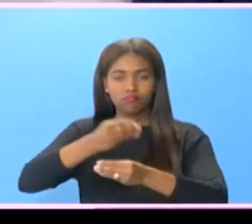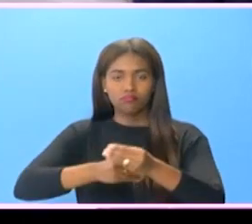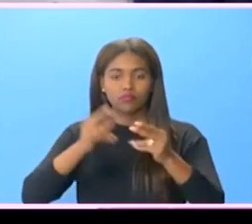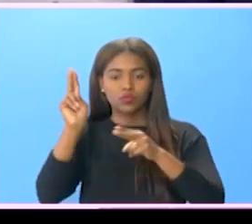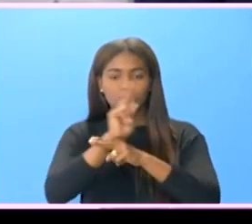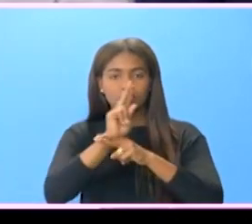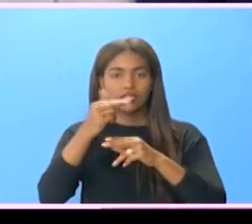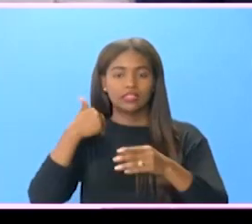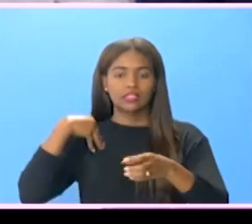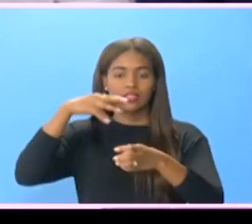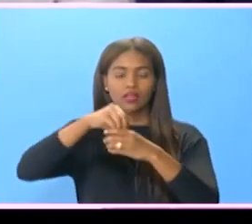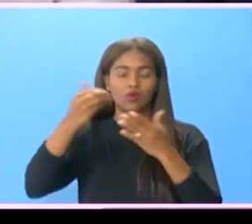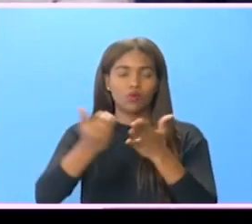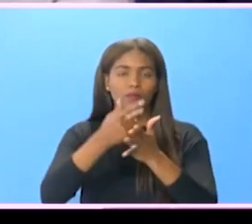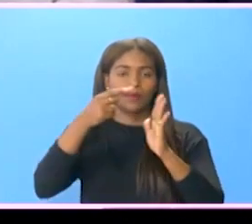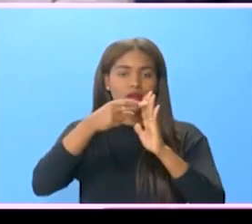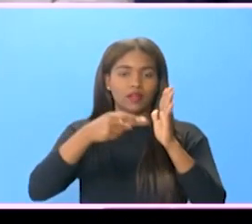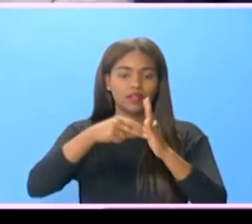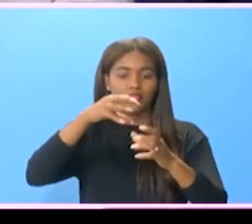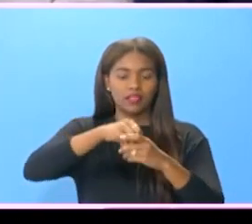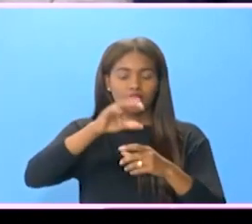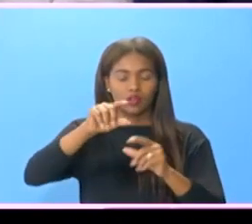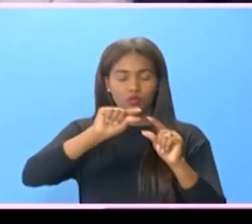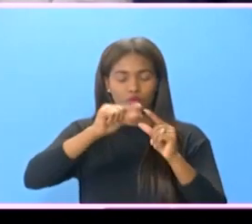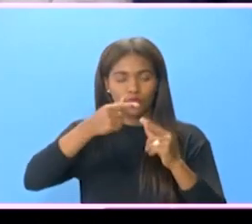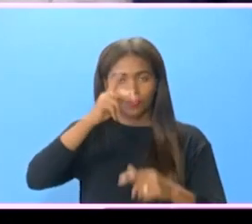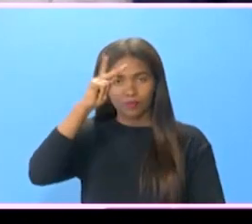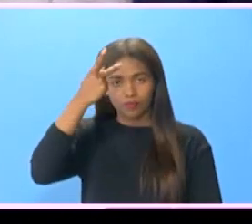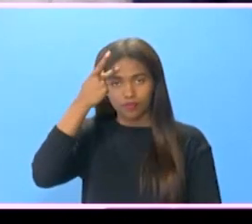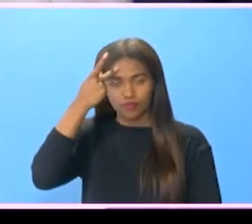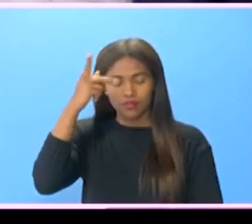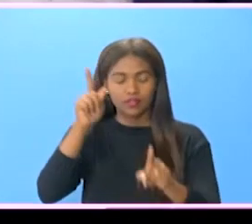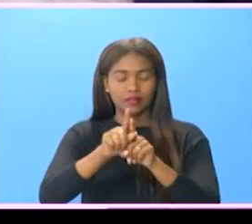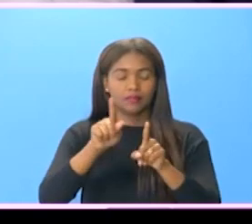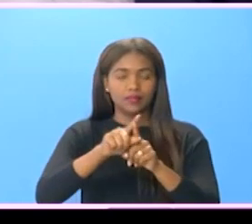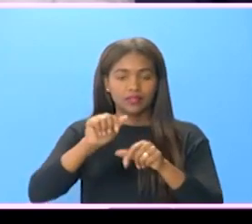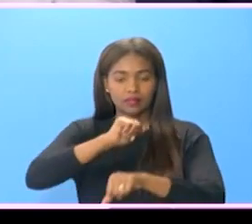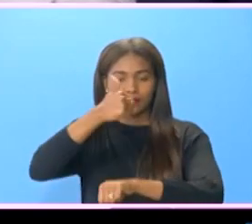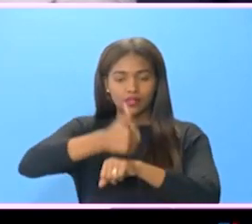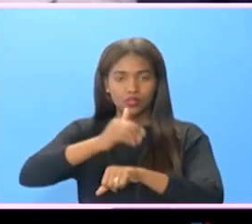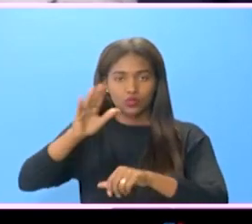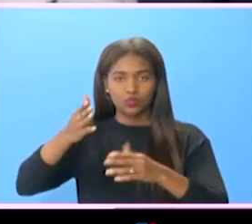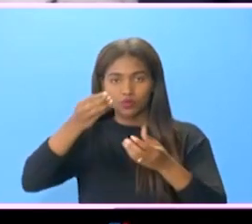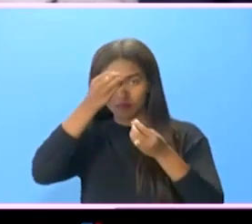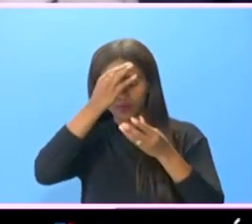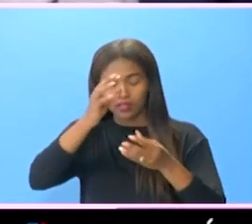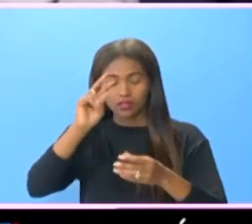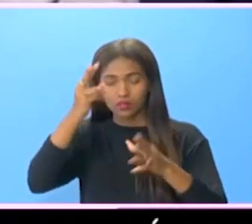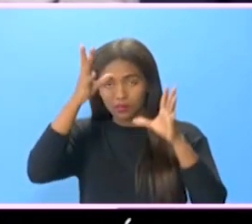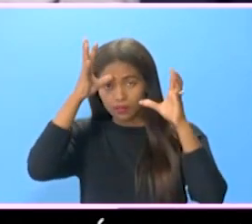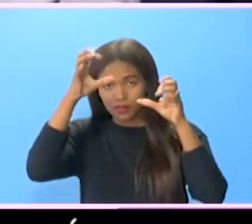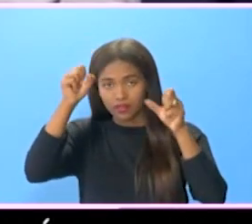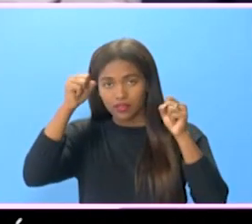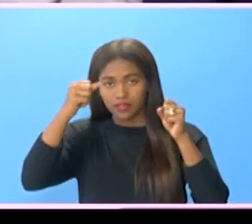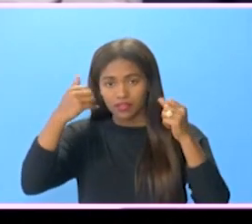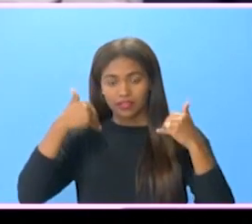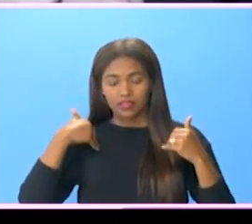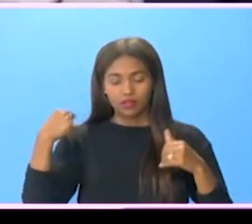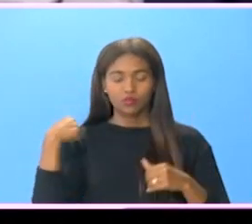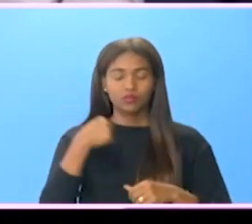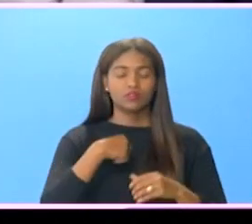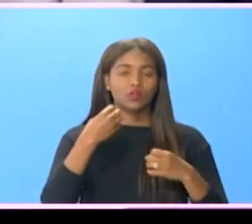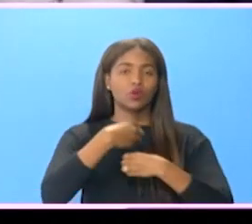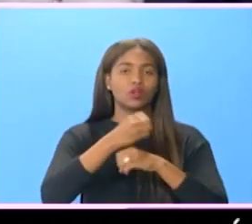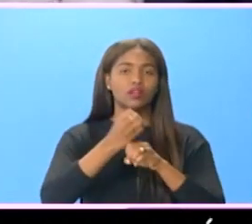que conforman la nueva normativa interna del partido. En adición a su posición como vicepresidente de nuestra organización,